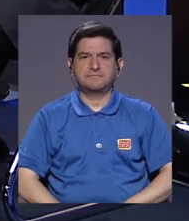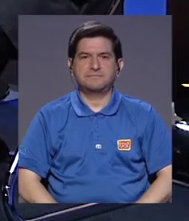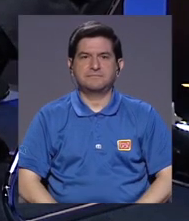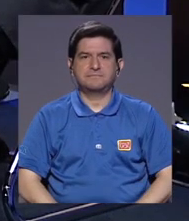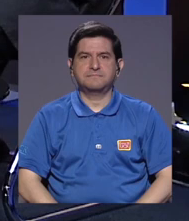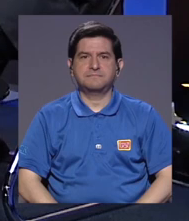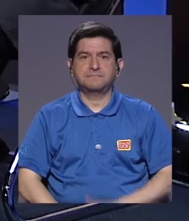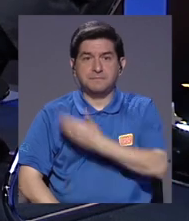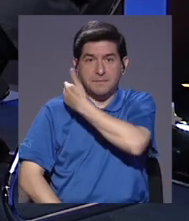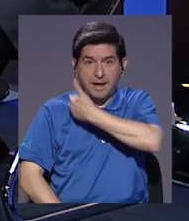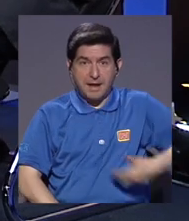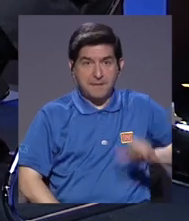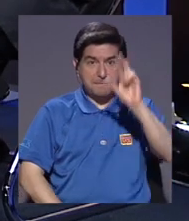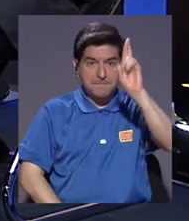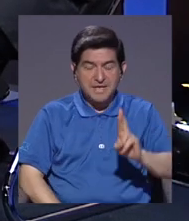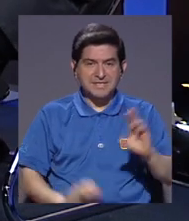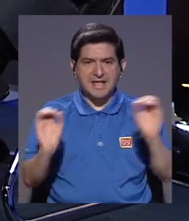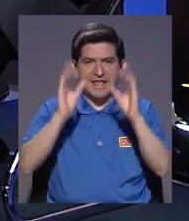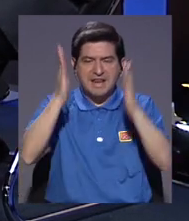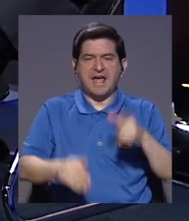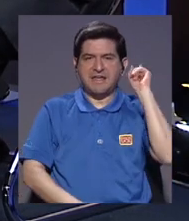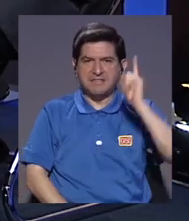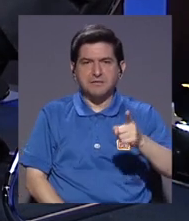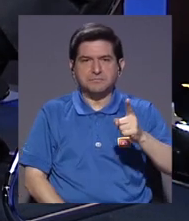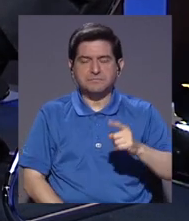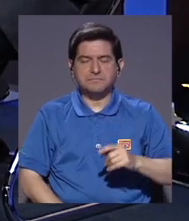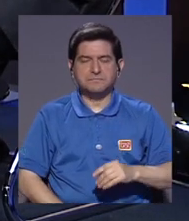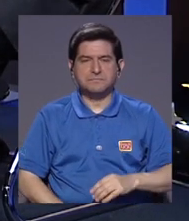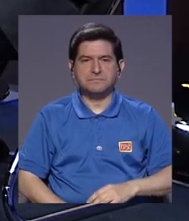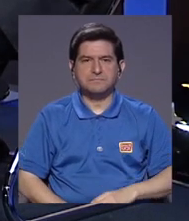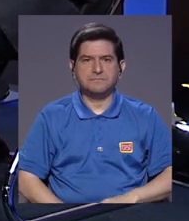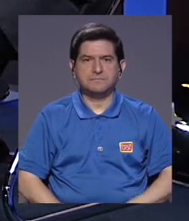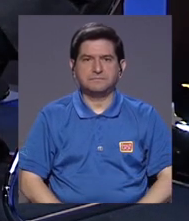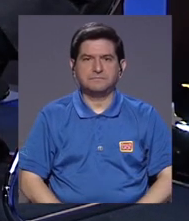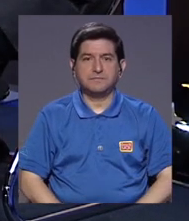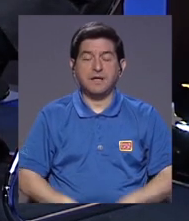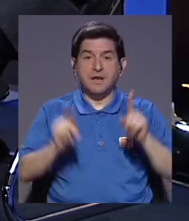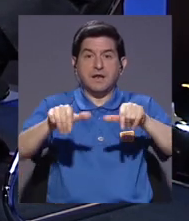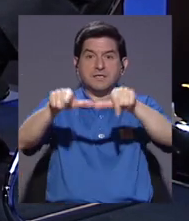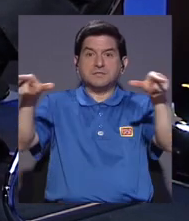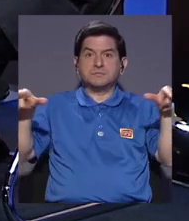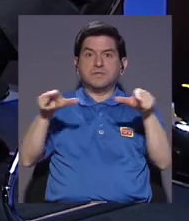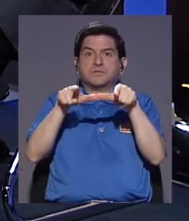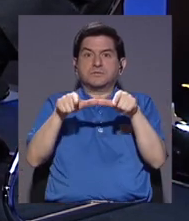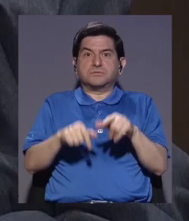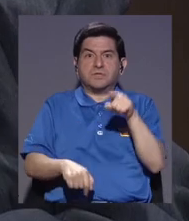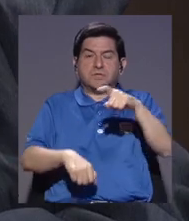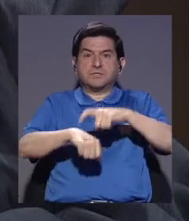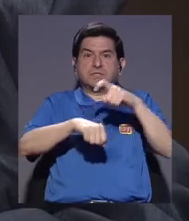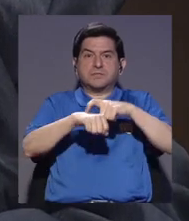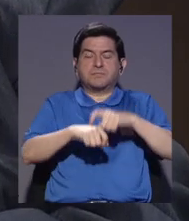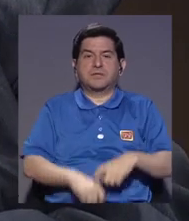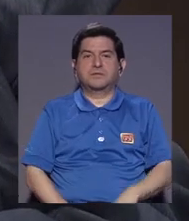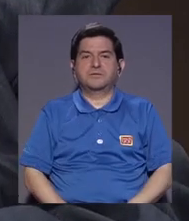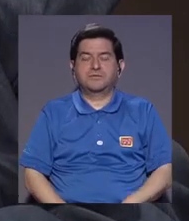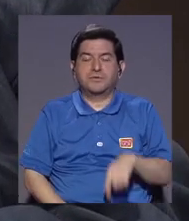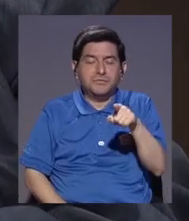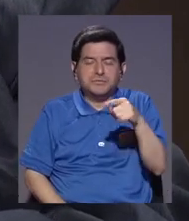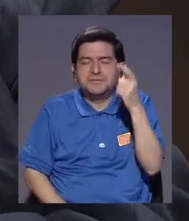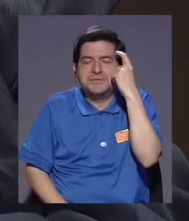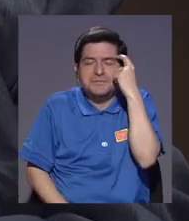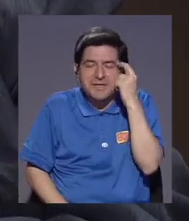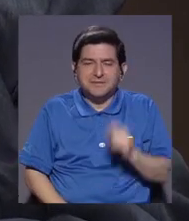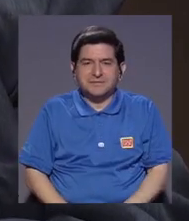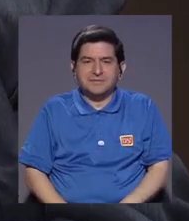porque al presidente de costa rica nadie lo amonesta los que estaban allí se quedaron imagínese usted